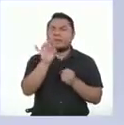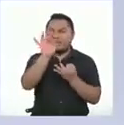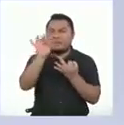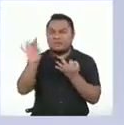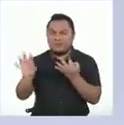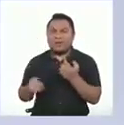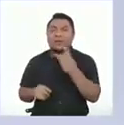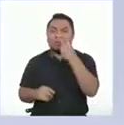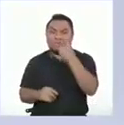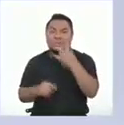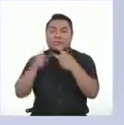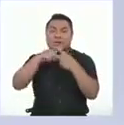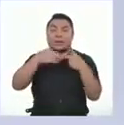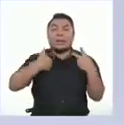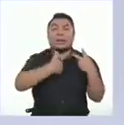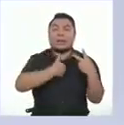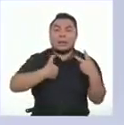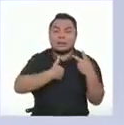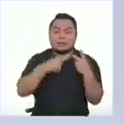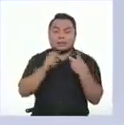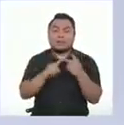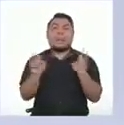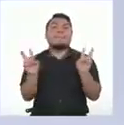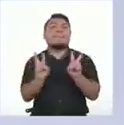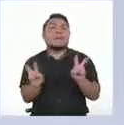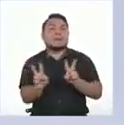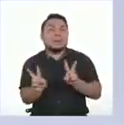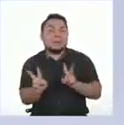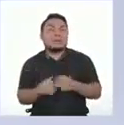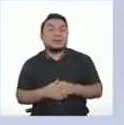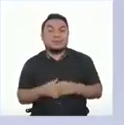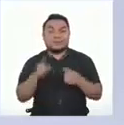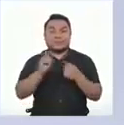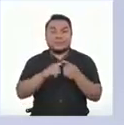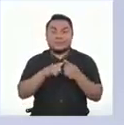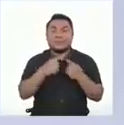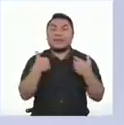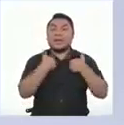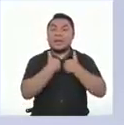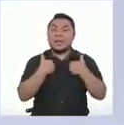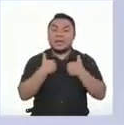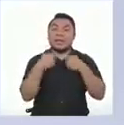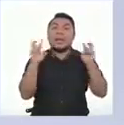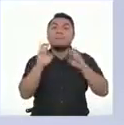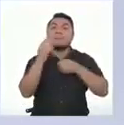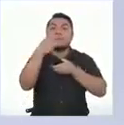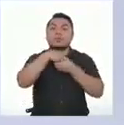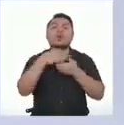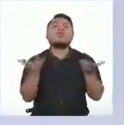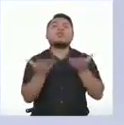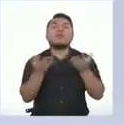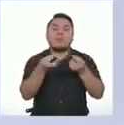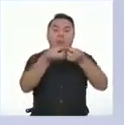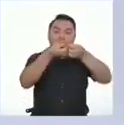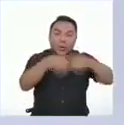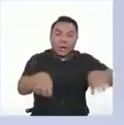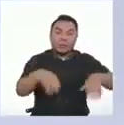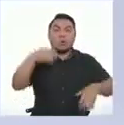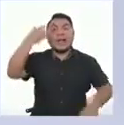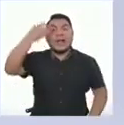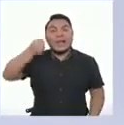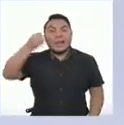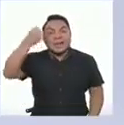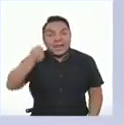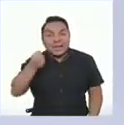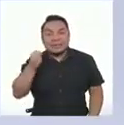dos fuentes, animales y vegetales. Las proteínas de origen animal las encontramos en los huevos, la leche